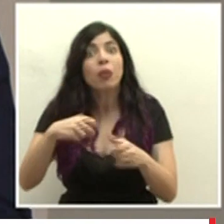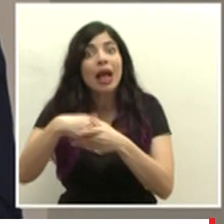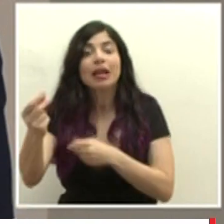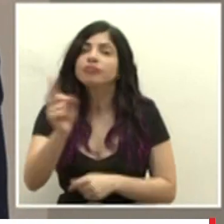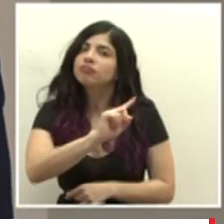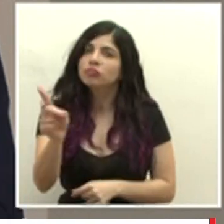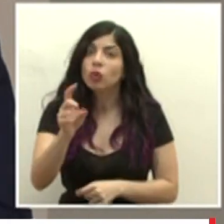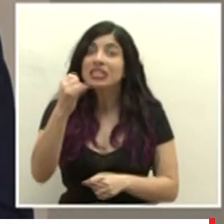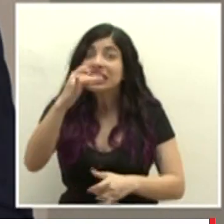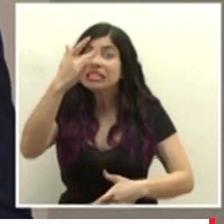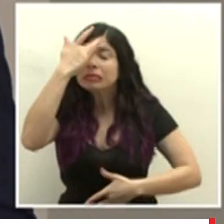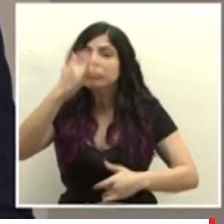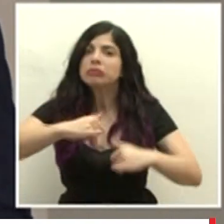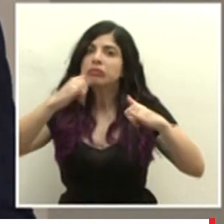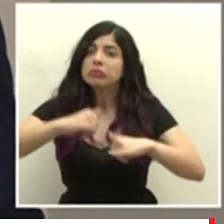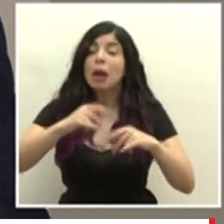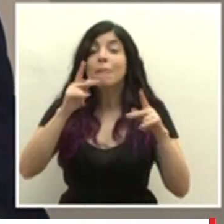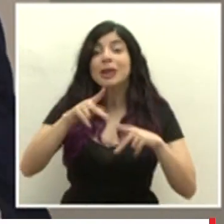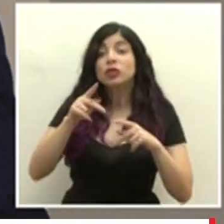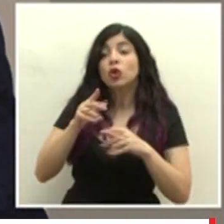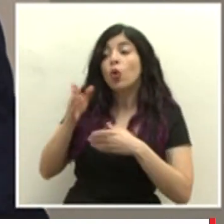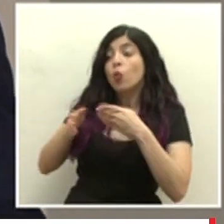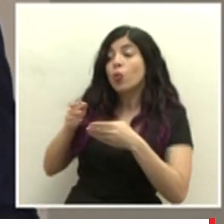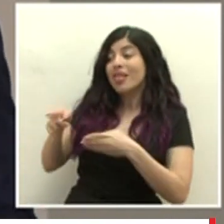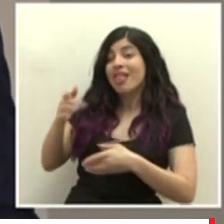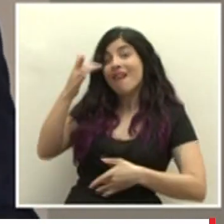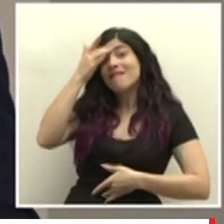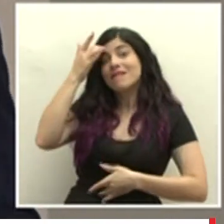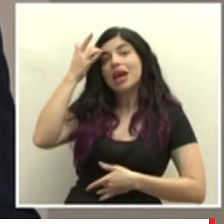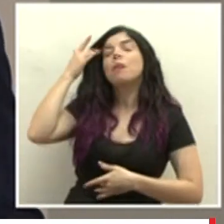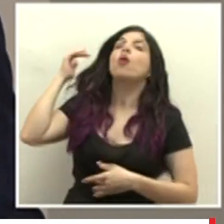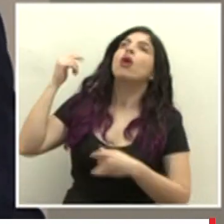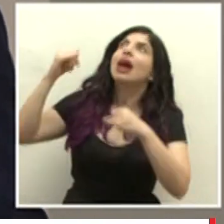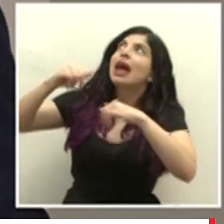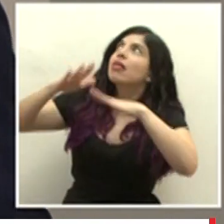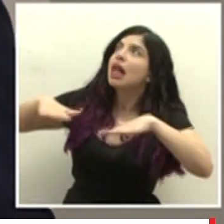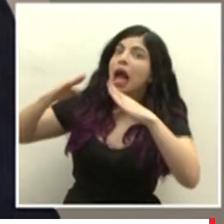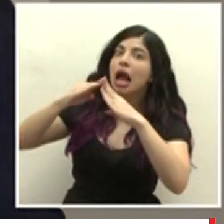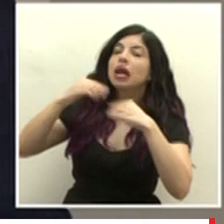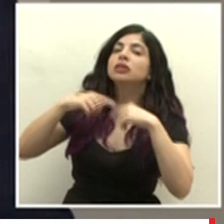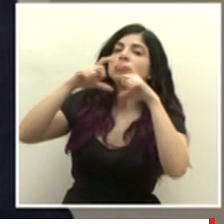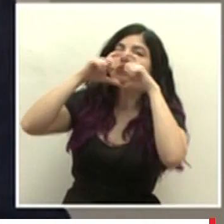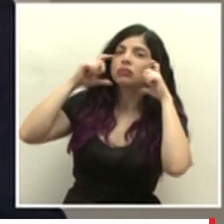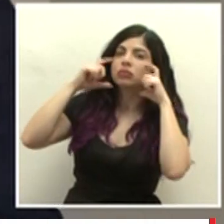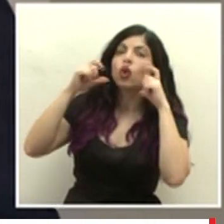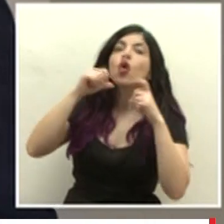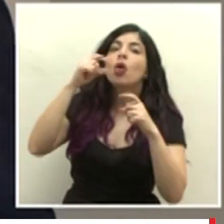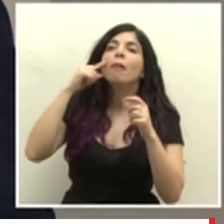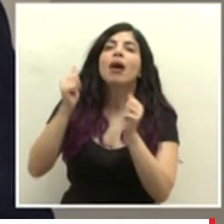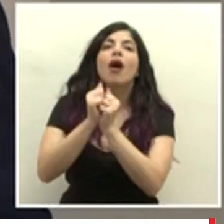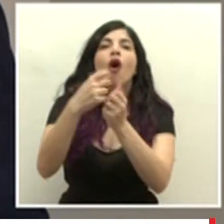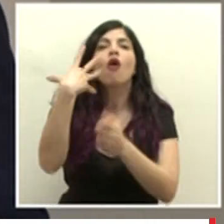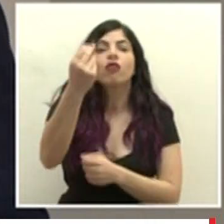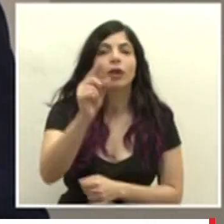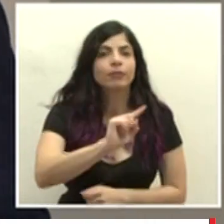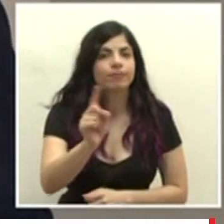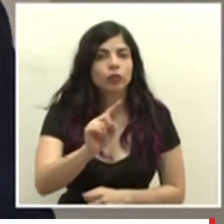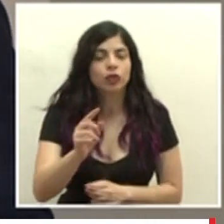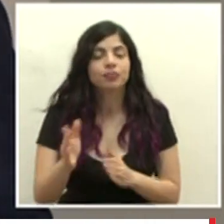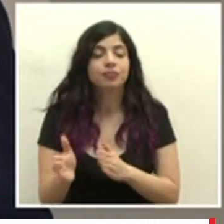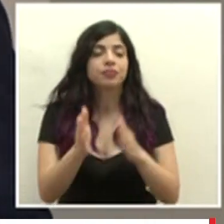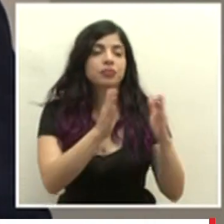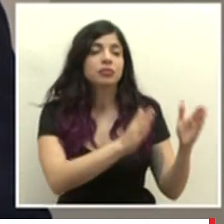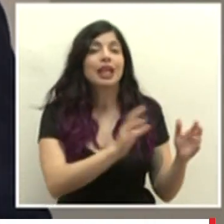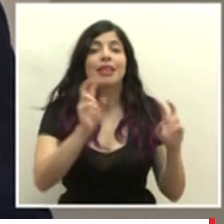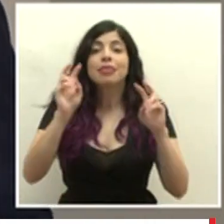cierto que los que están cuidando a los enfermos tienen que usar mascarilla, pero en el lugar donde están cuidando al enfermo, no es para ir a lugares públicos. Con respecto al tema de